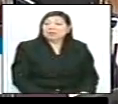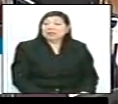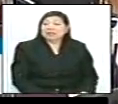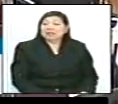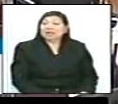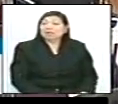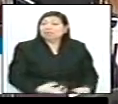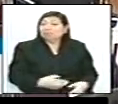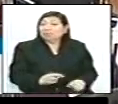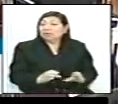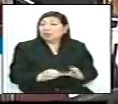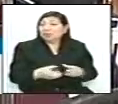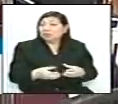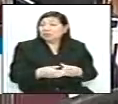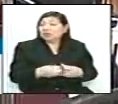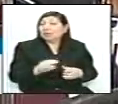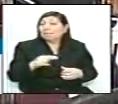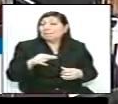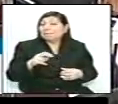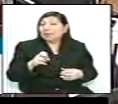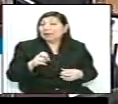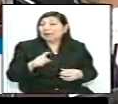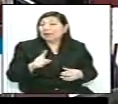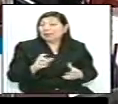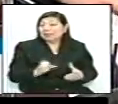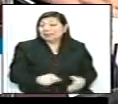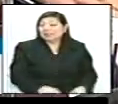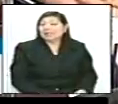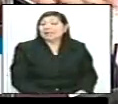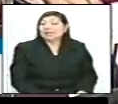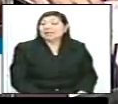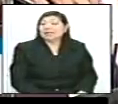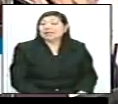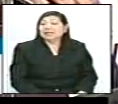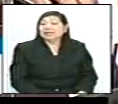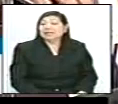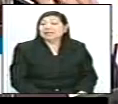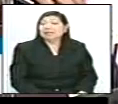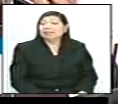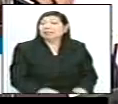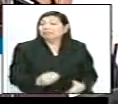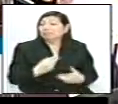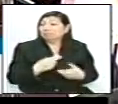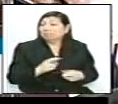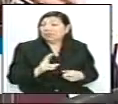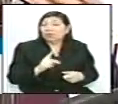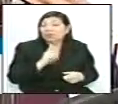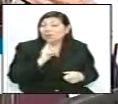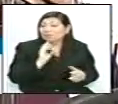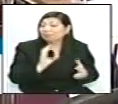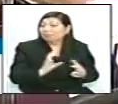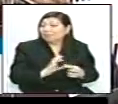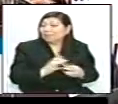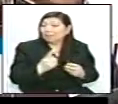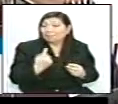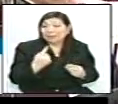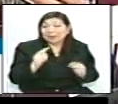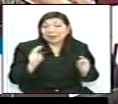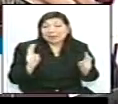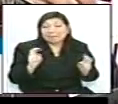el pronunciamiento de la Comisión de Venecia, ya sabemos que la Comisión de Venecia, cuyos pronunciamientos no son vinculantes para el